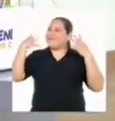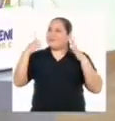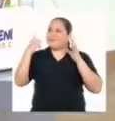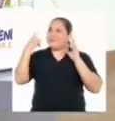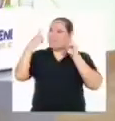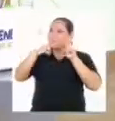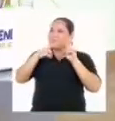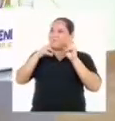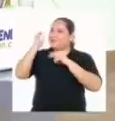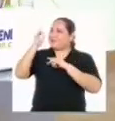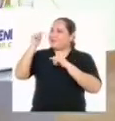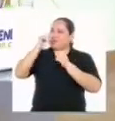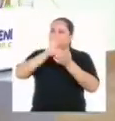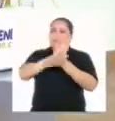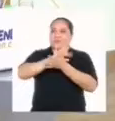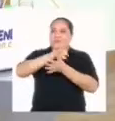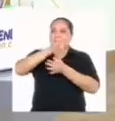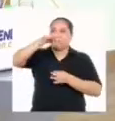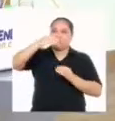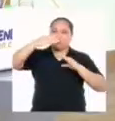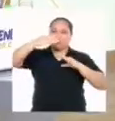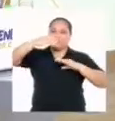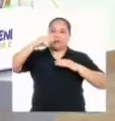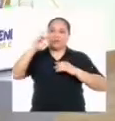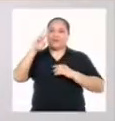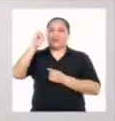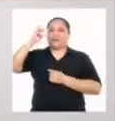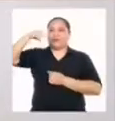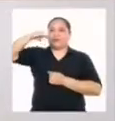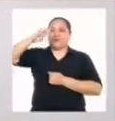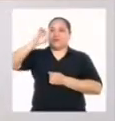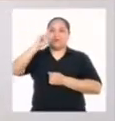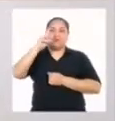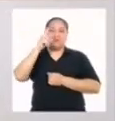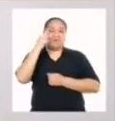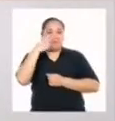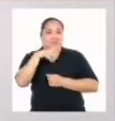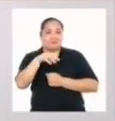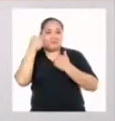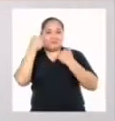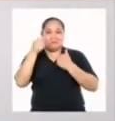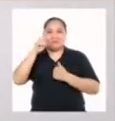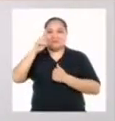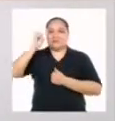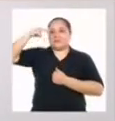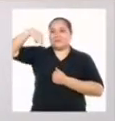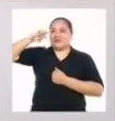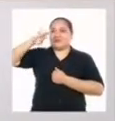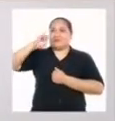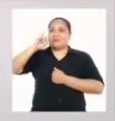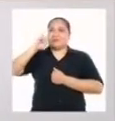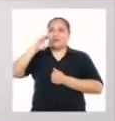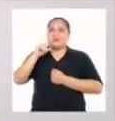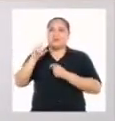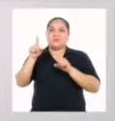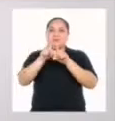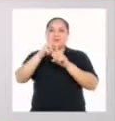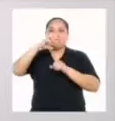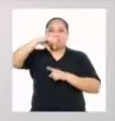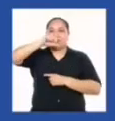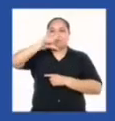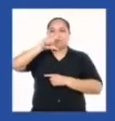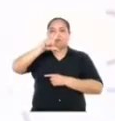¡Listo! Mire, profesora, el papel quedó en forma de romboide. ¡Qué observador! Es un romboide y un